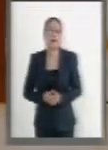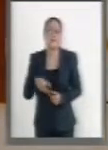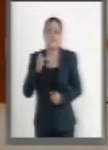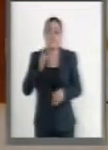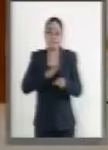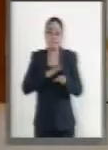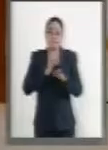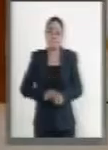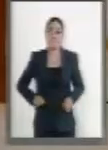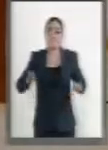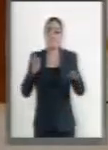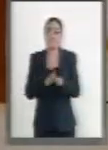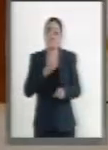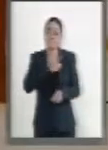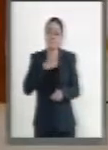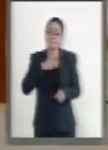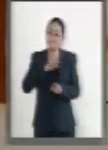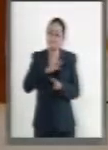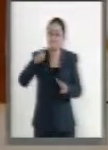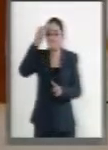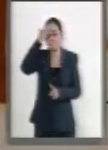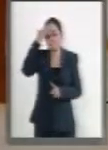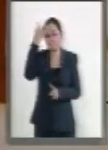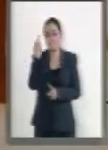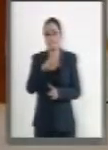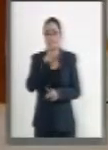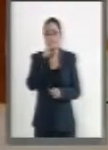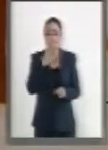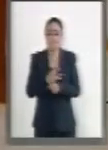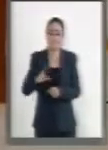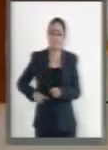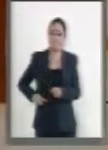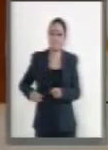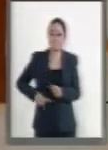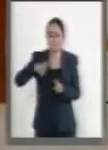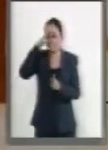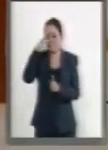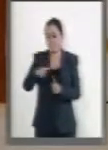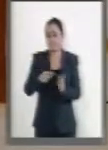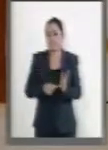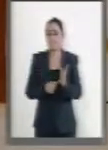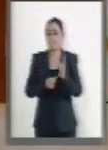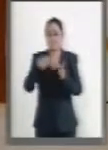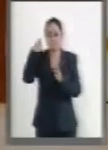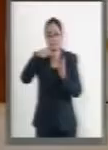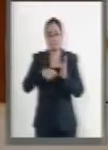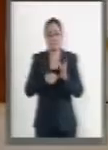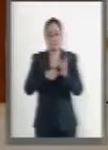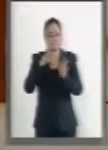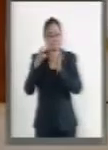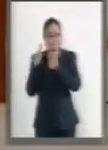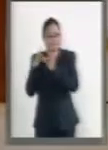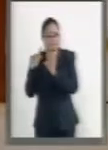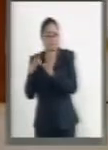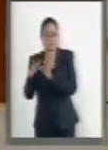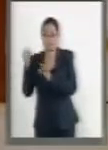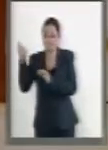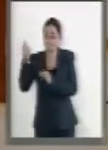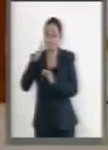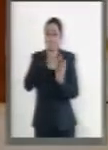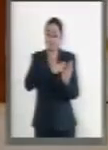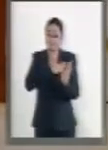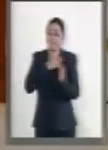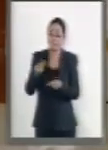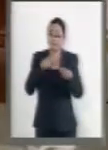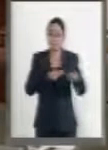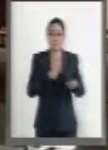todo es de reconocer la responsabilidad del Gobierno de la República para que éste cumpla de manera cabal su compromiso